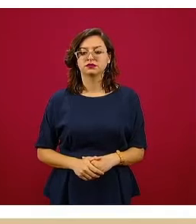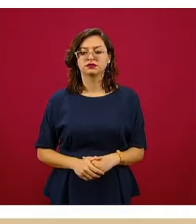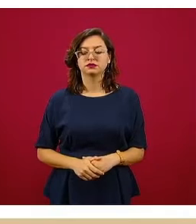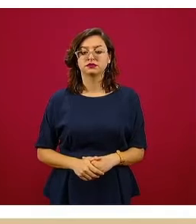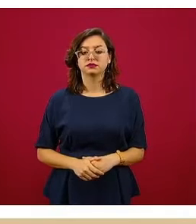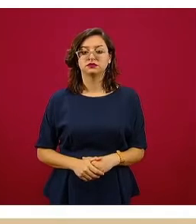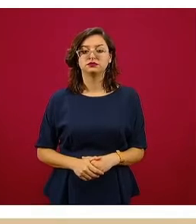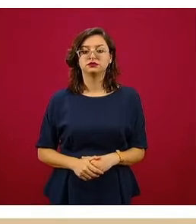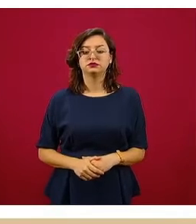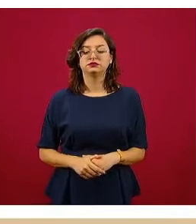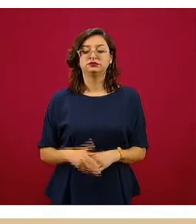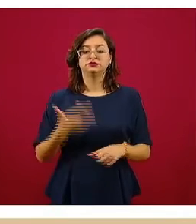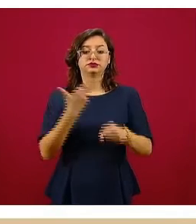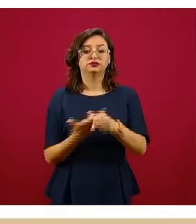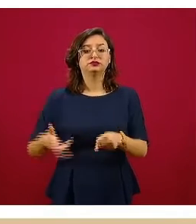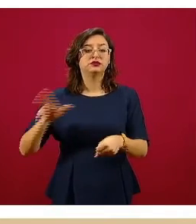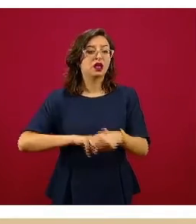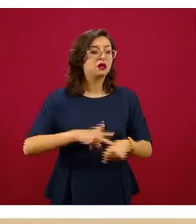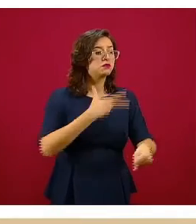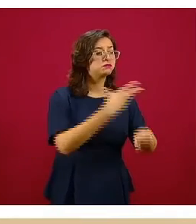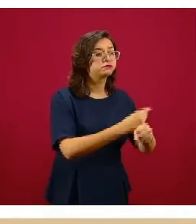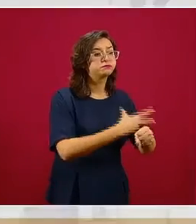cada vez más.